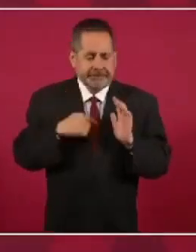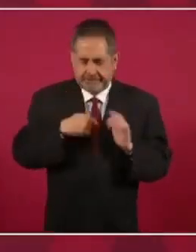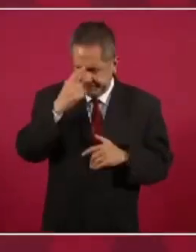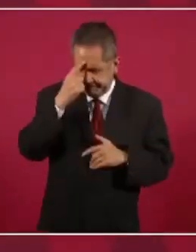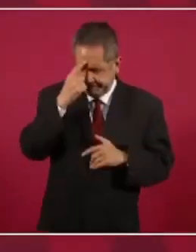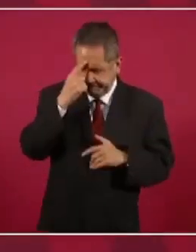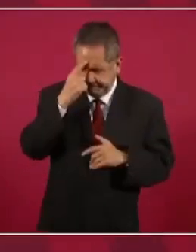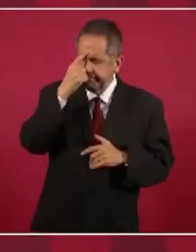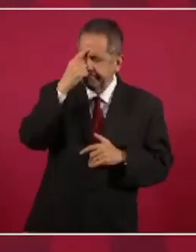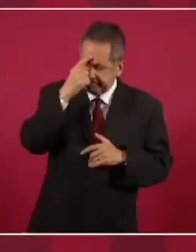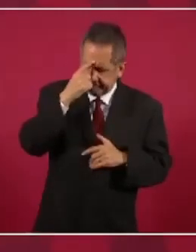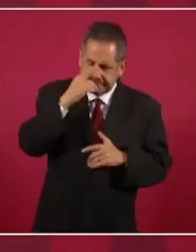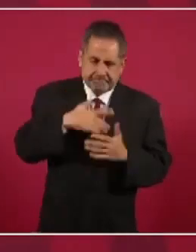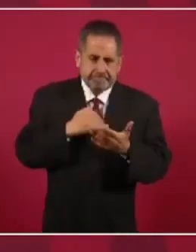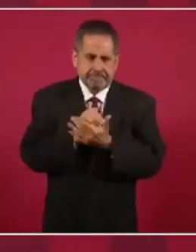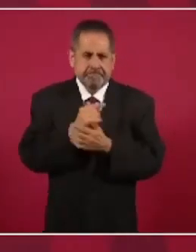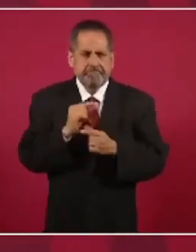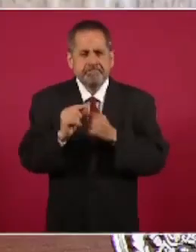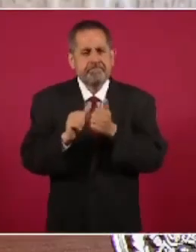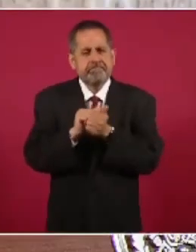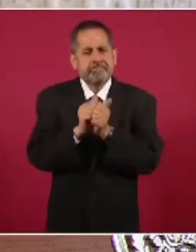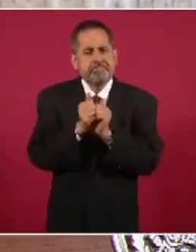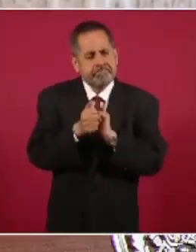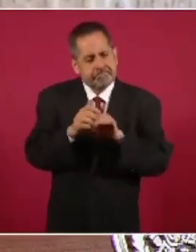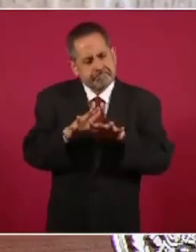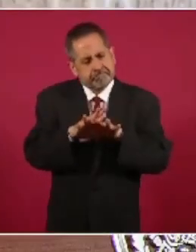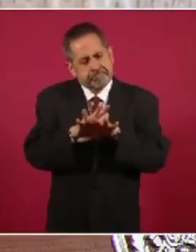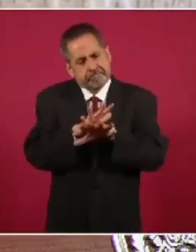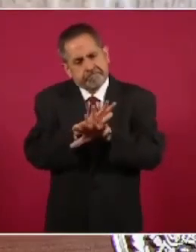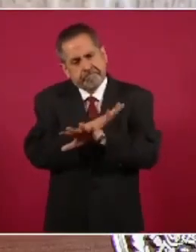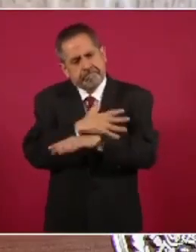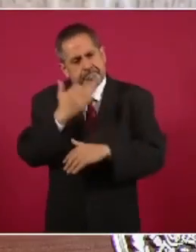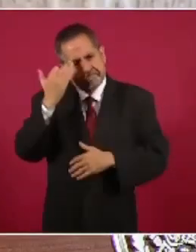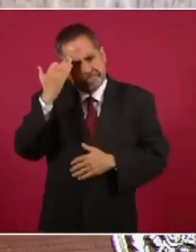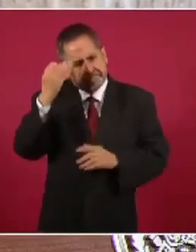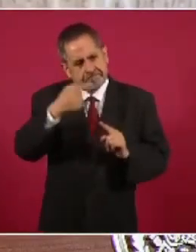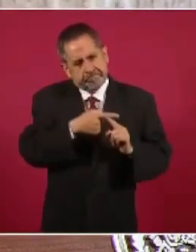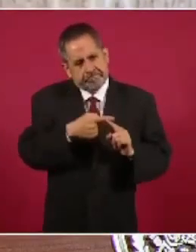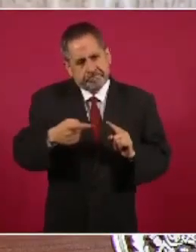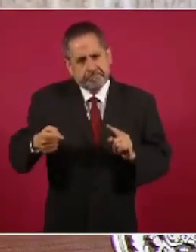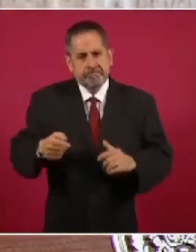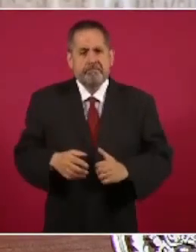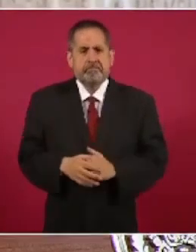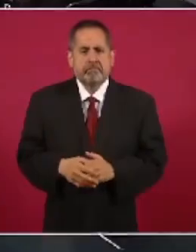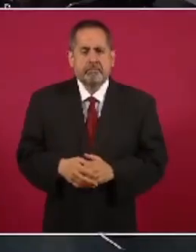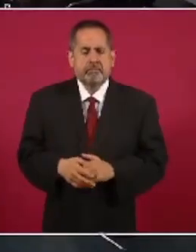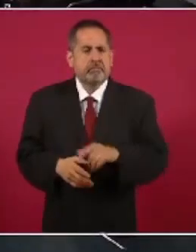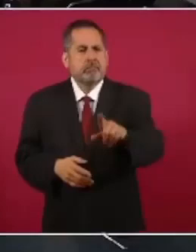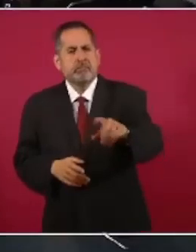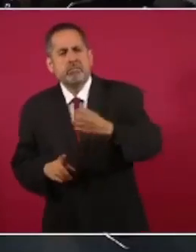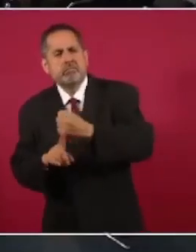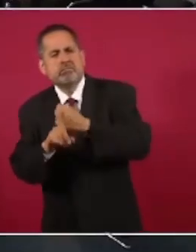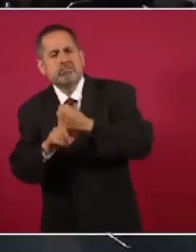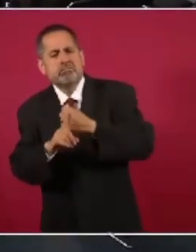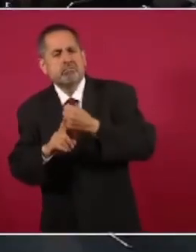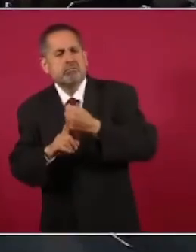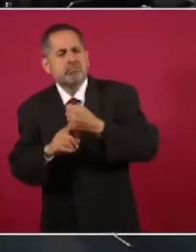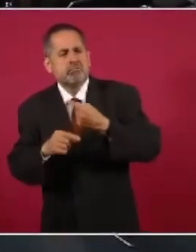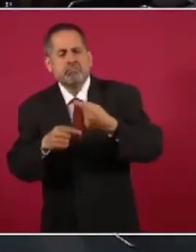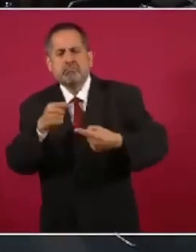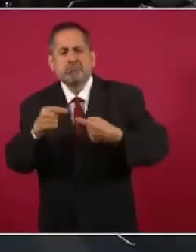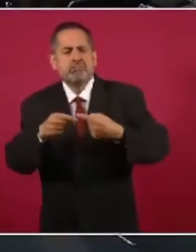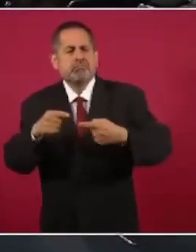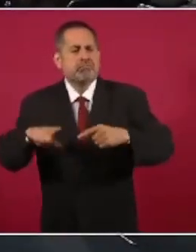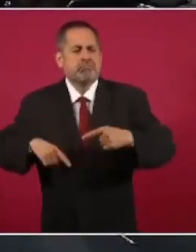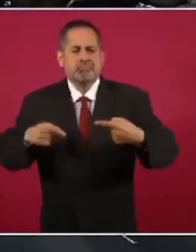convenciendo. Son procesos que llevan tiempo. ¿No es un problema de gobernabilidad ya? No. Porque no